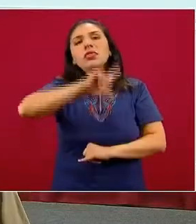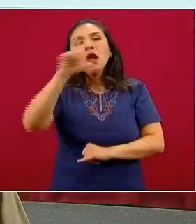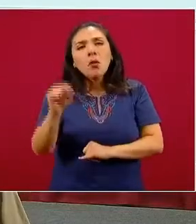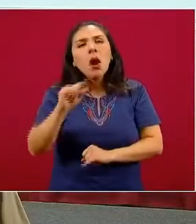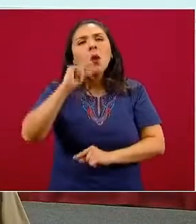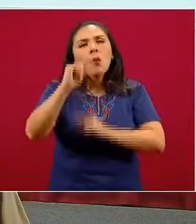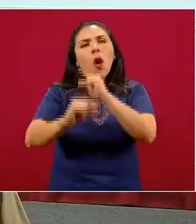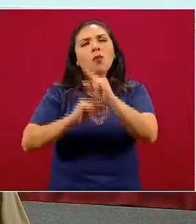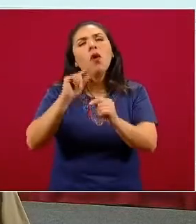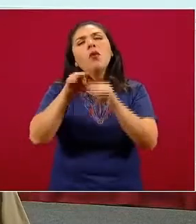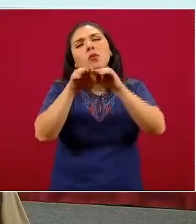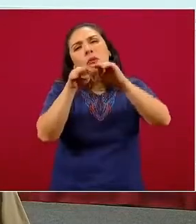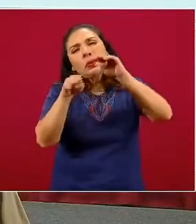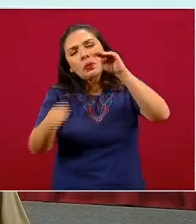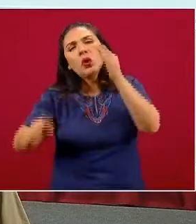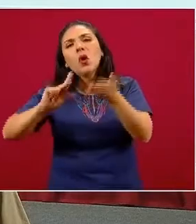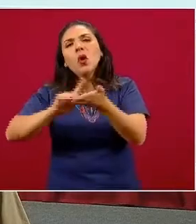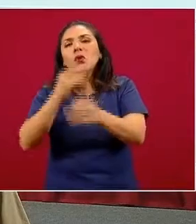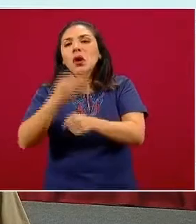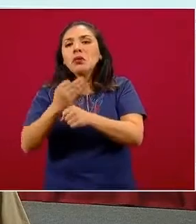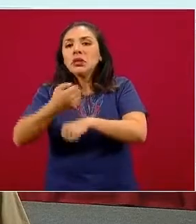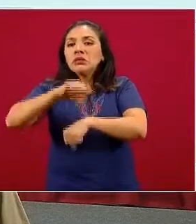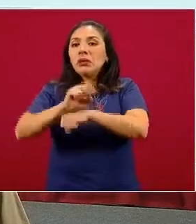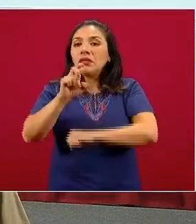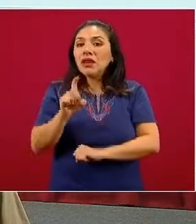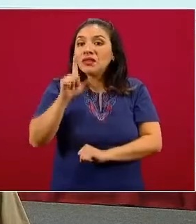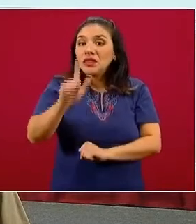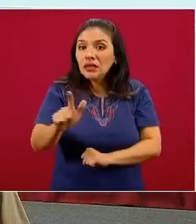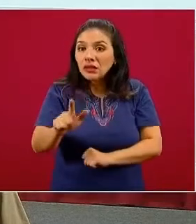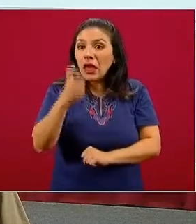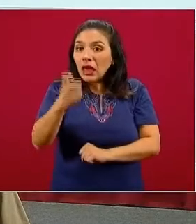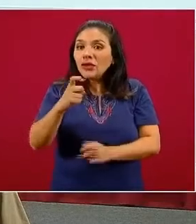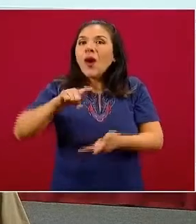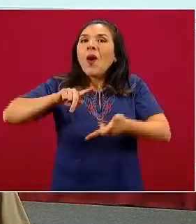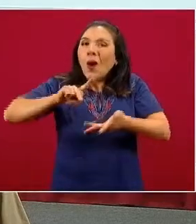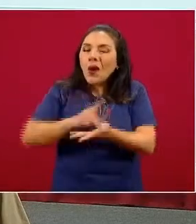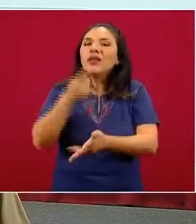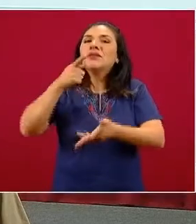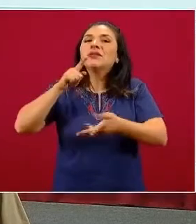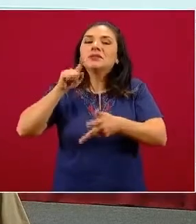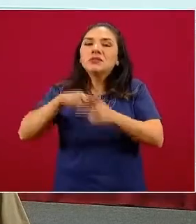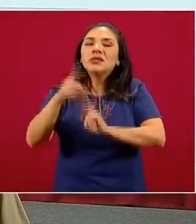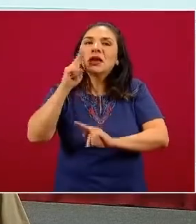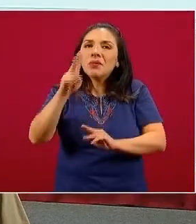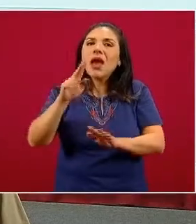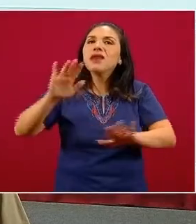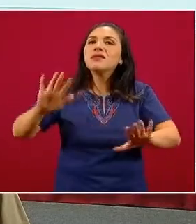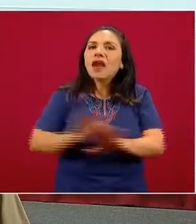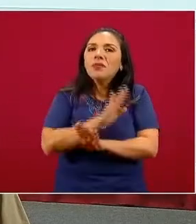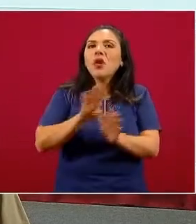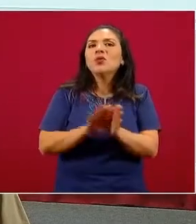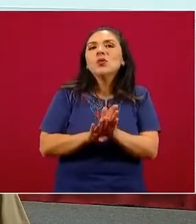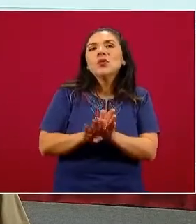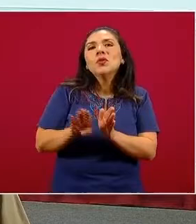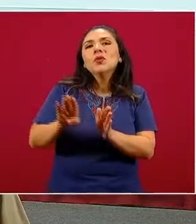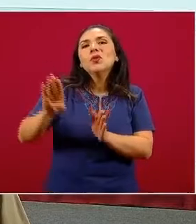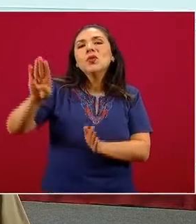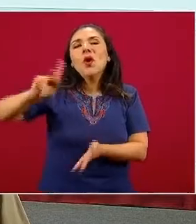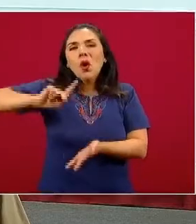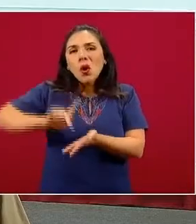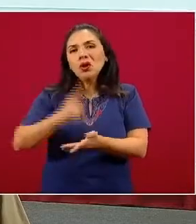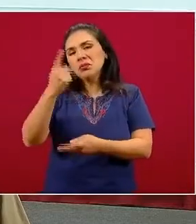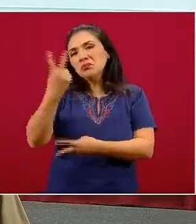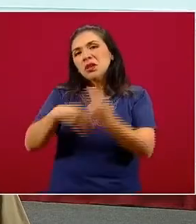ido disminuyendo nuevamente hasta llegar a la semana 37, en donde empezamos a identificar un cambio en la trayectoria